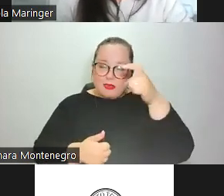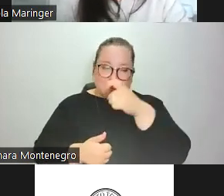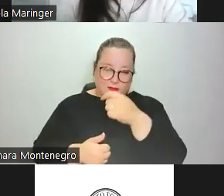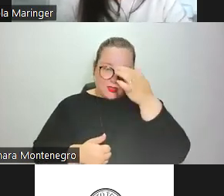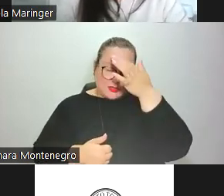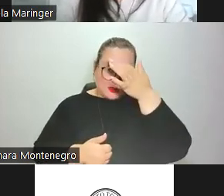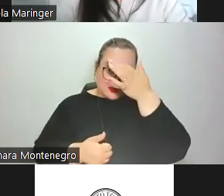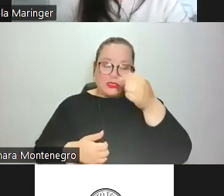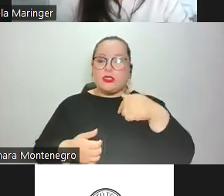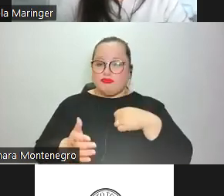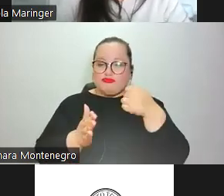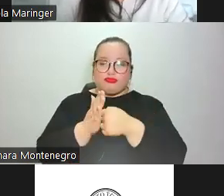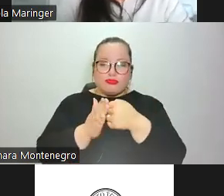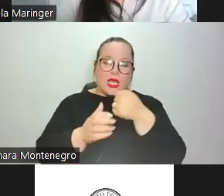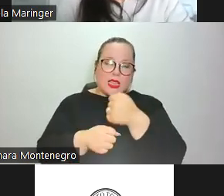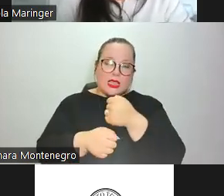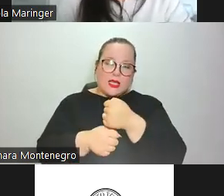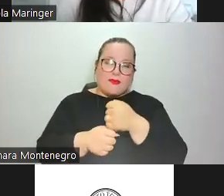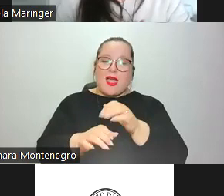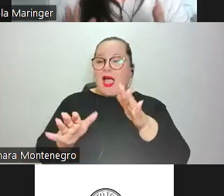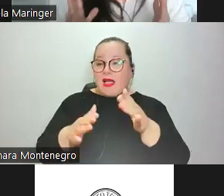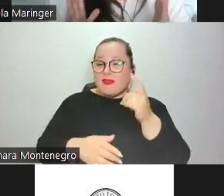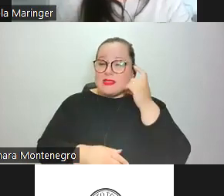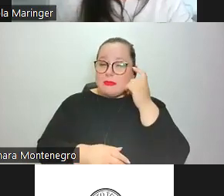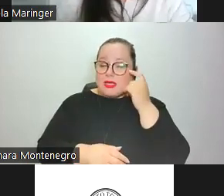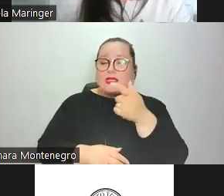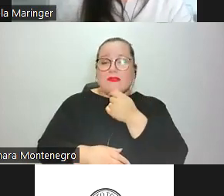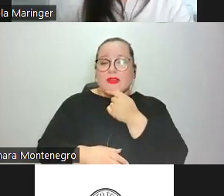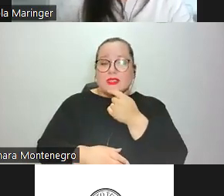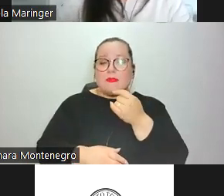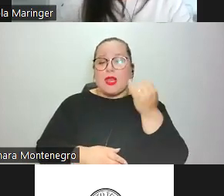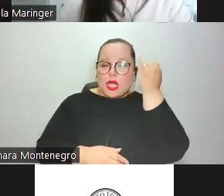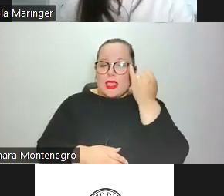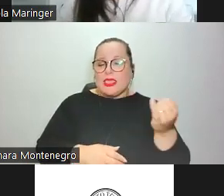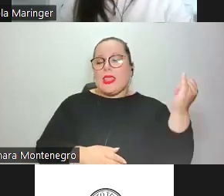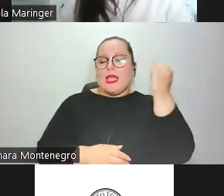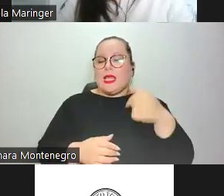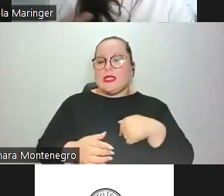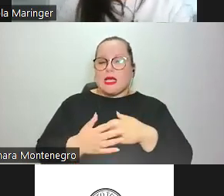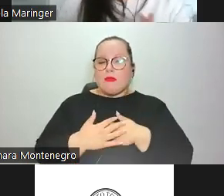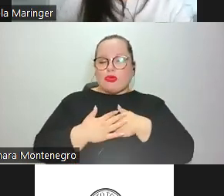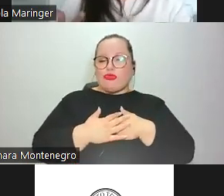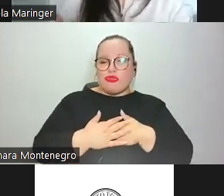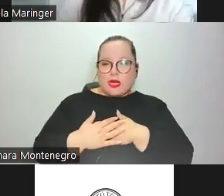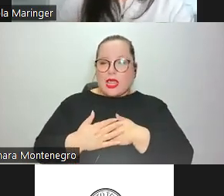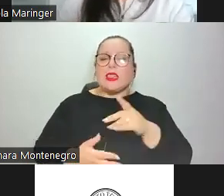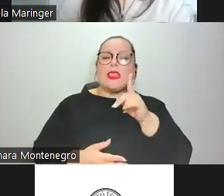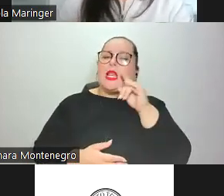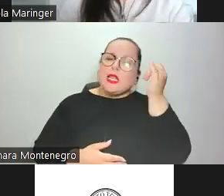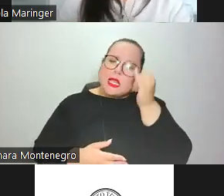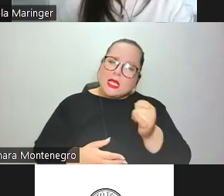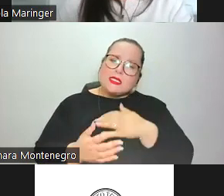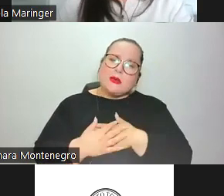la he estado trabajando harto. Parece fácil, pero es la inteligencia emocional. La gente dice, ¿tienes o no tienes